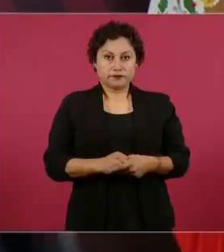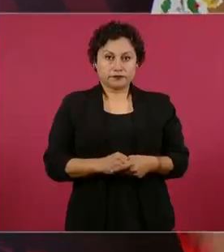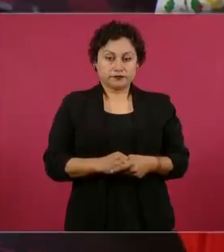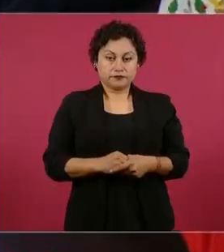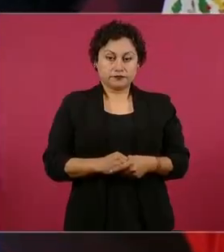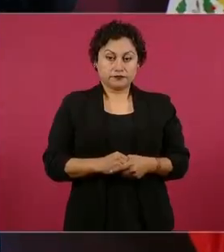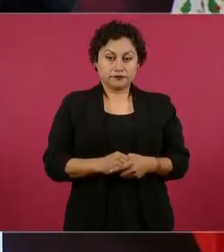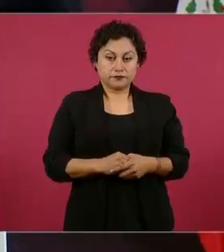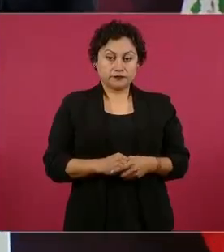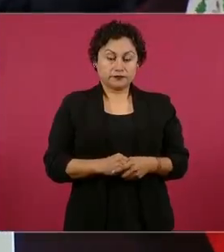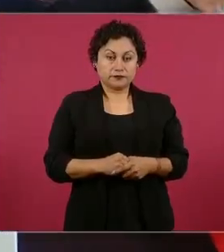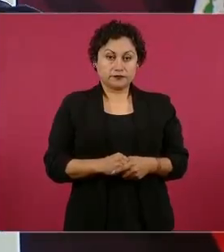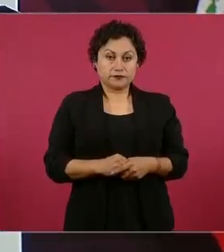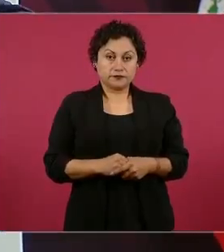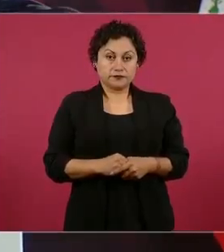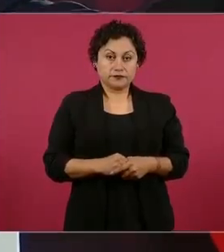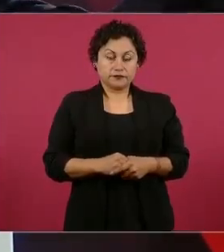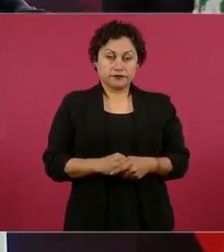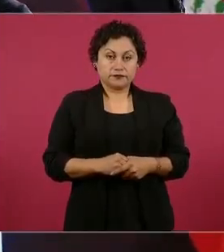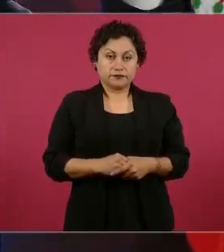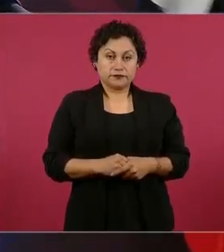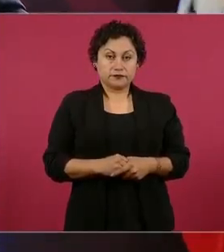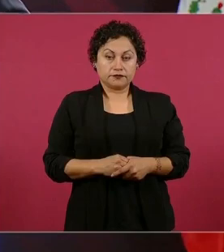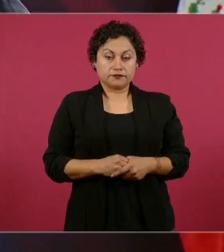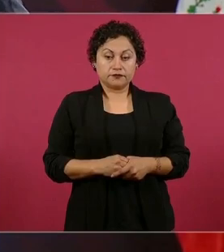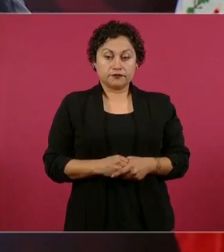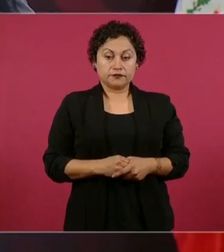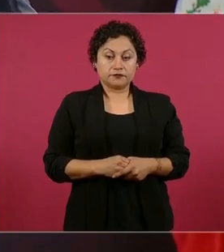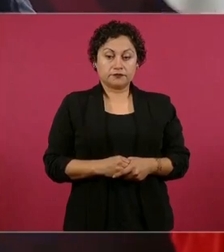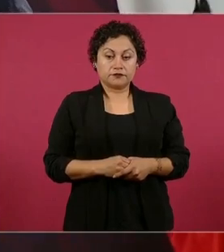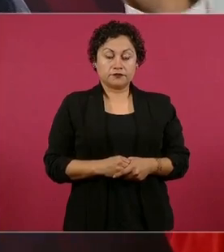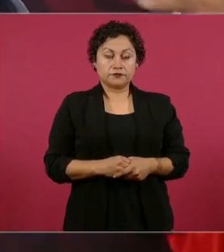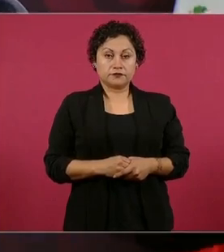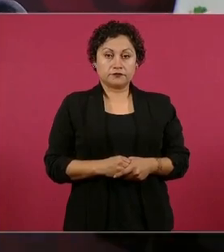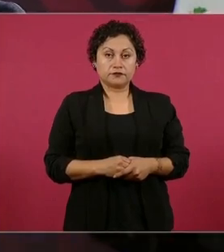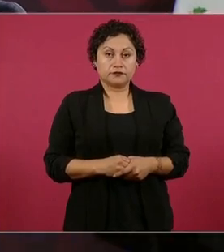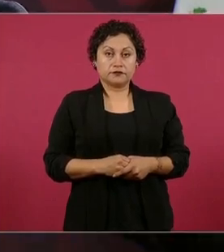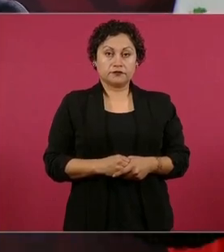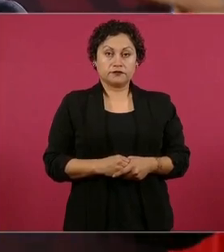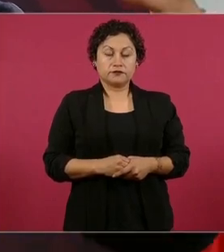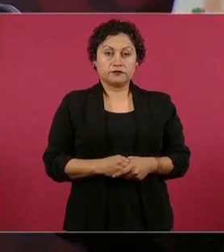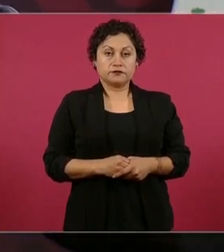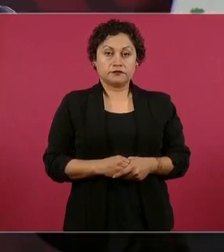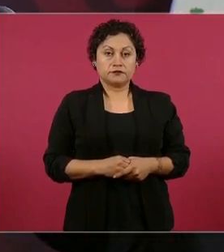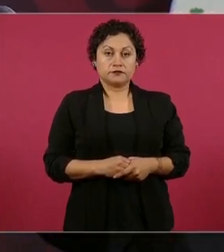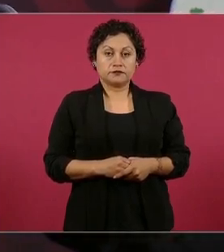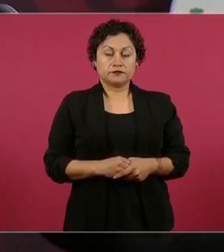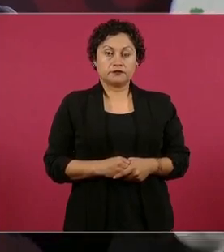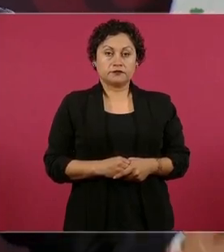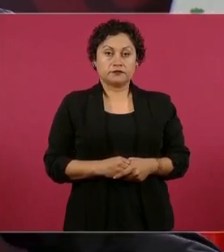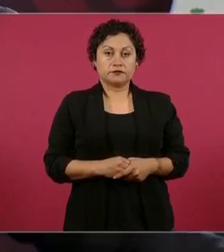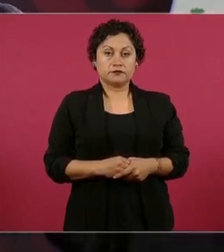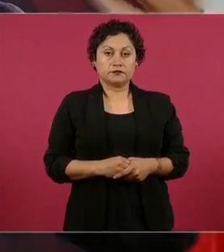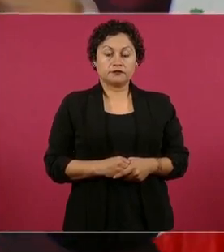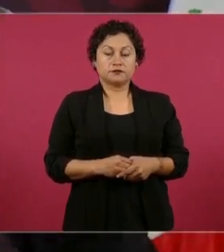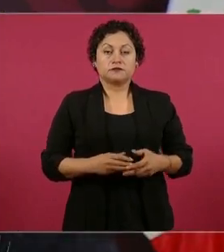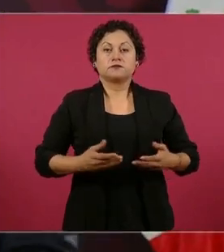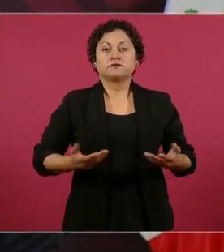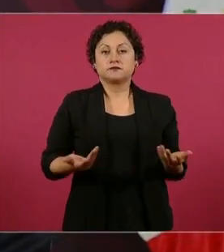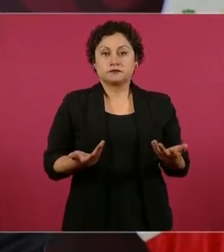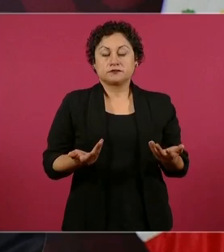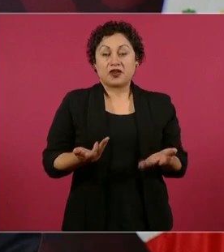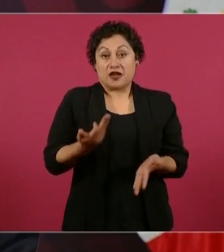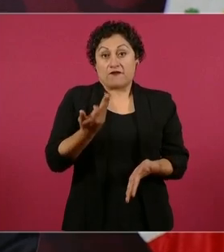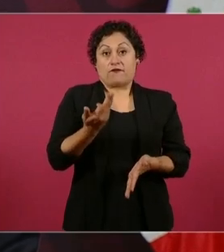O sea, no toma en cuenta la opinión de todas las